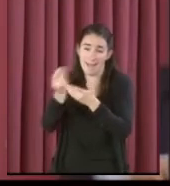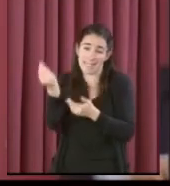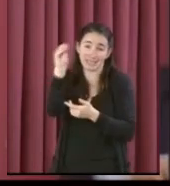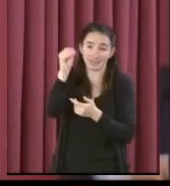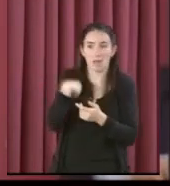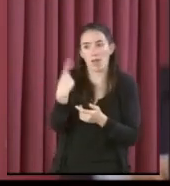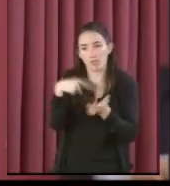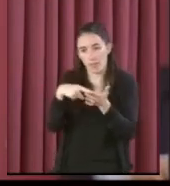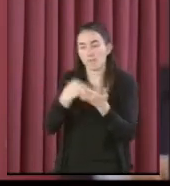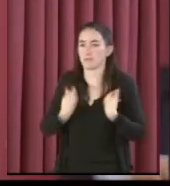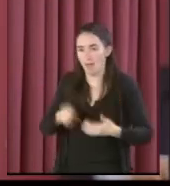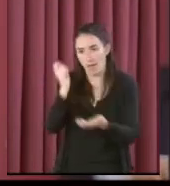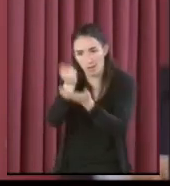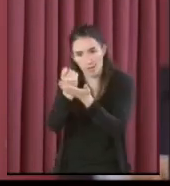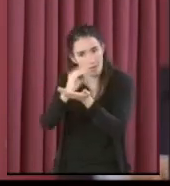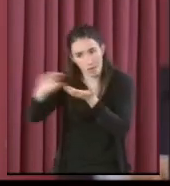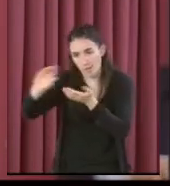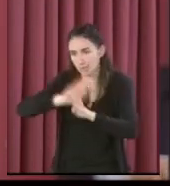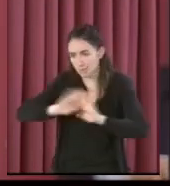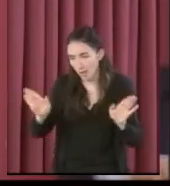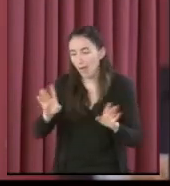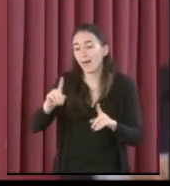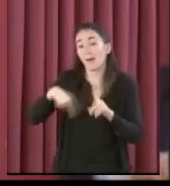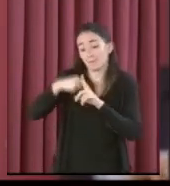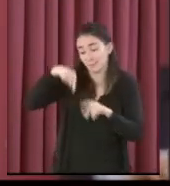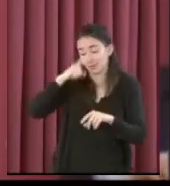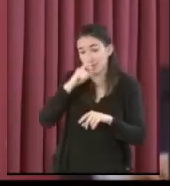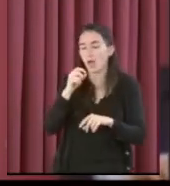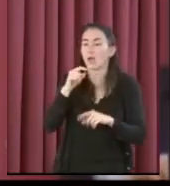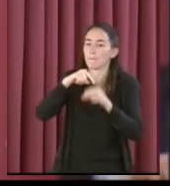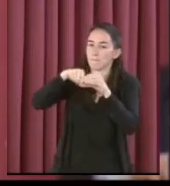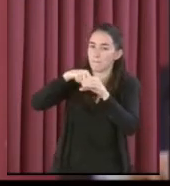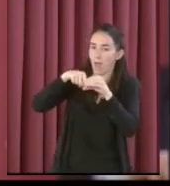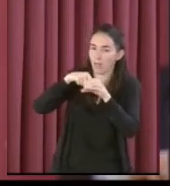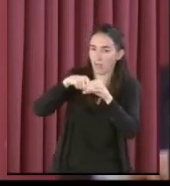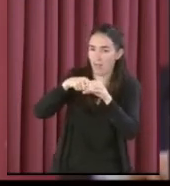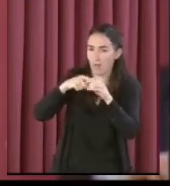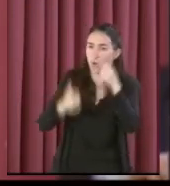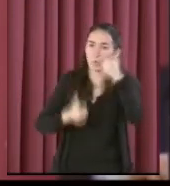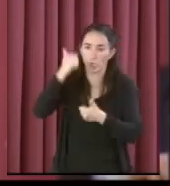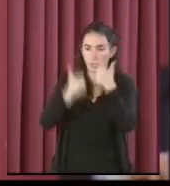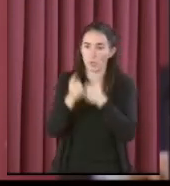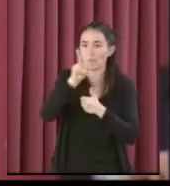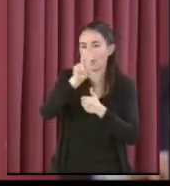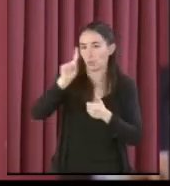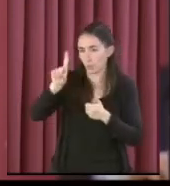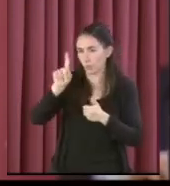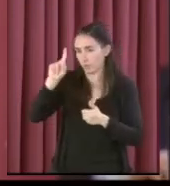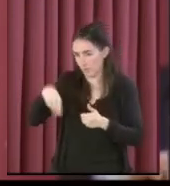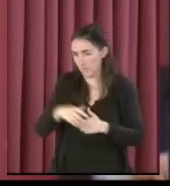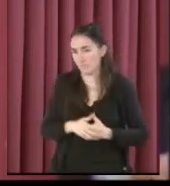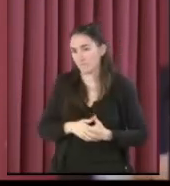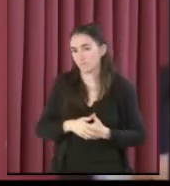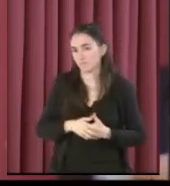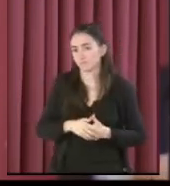desde el inicio de esta crisis, con 21 plazas de libre acceso. El reto de esta legislatura es, sin duda, una nueva